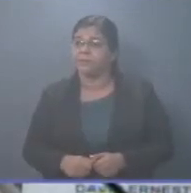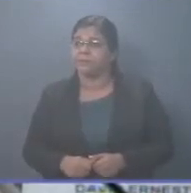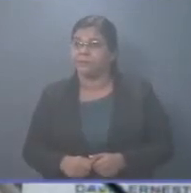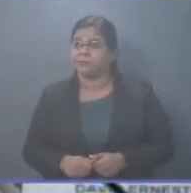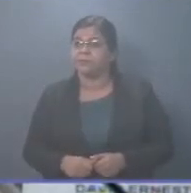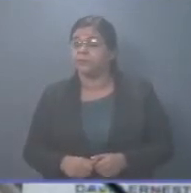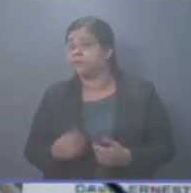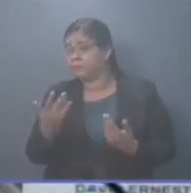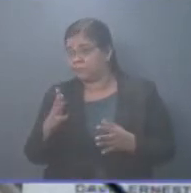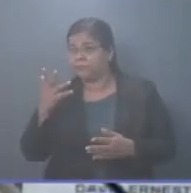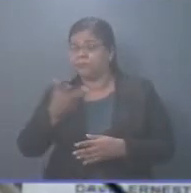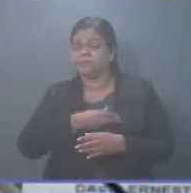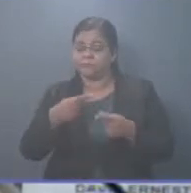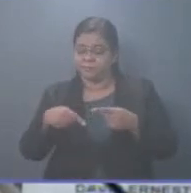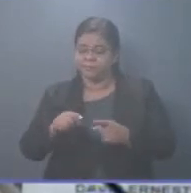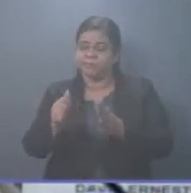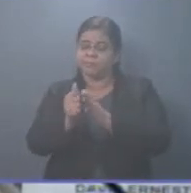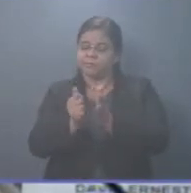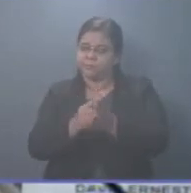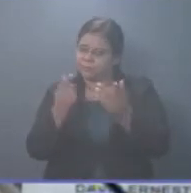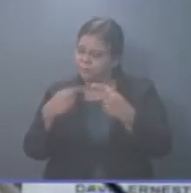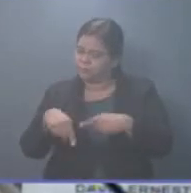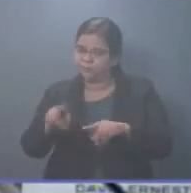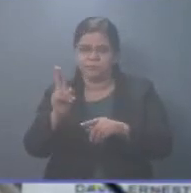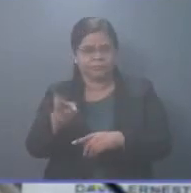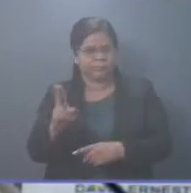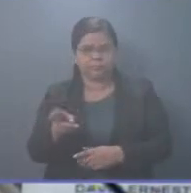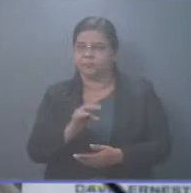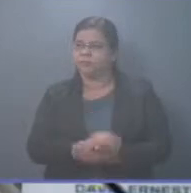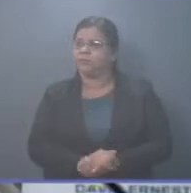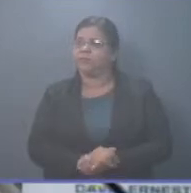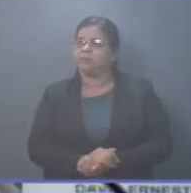como es. Y mantener el artículo tal como fue aprobado, ¿verdad?